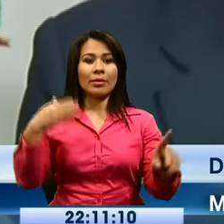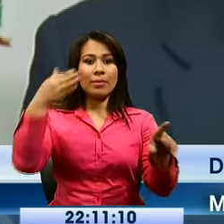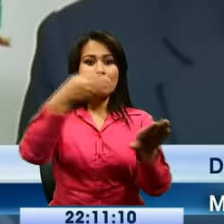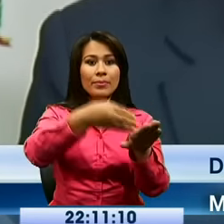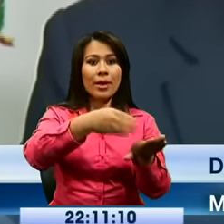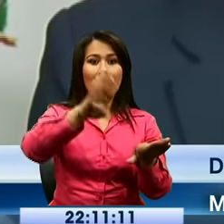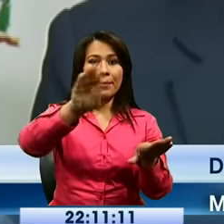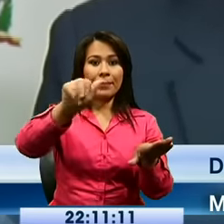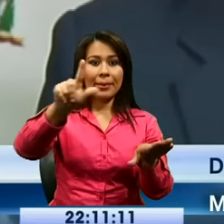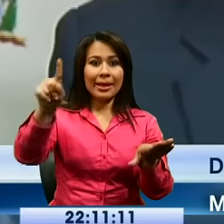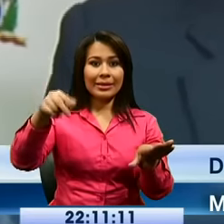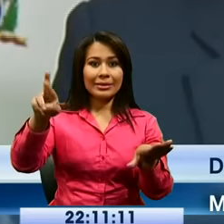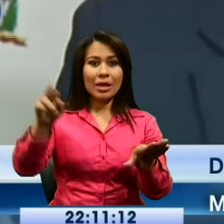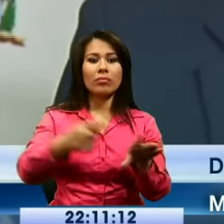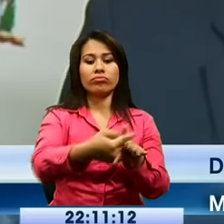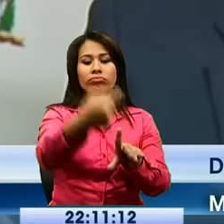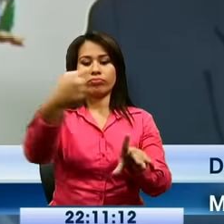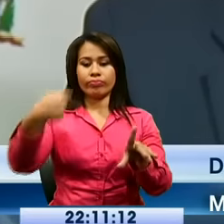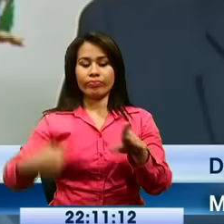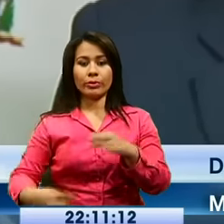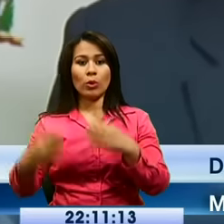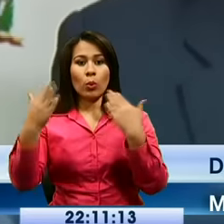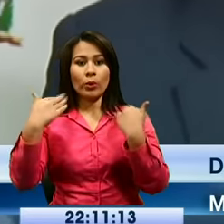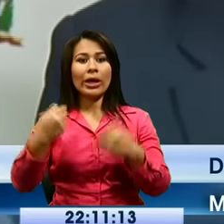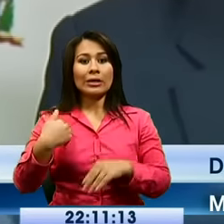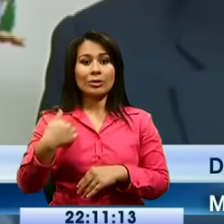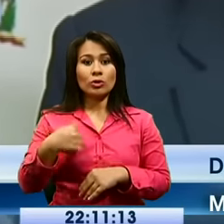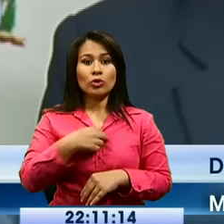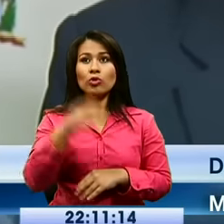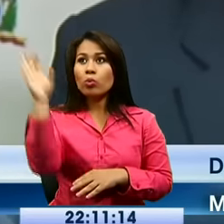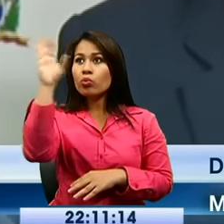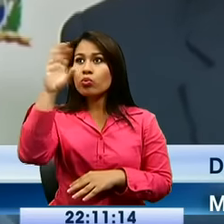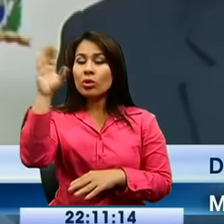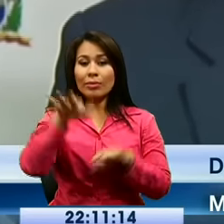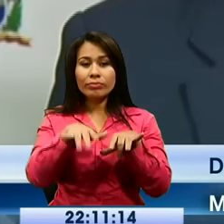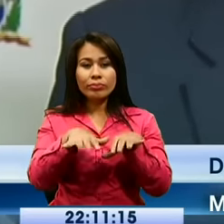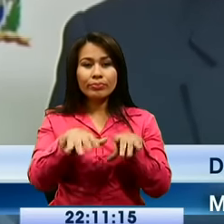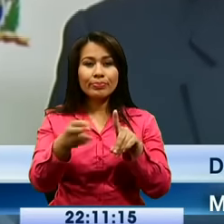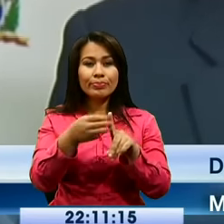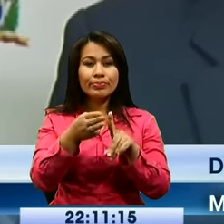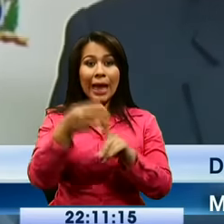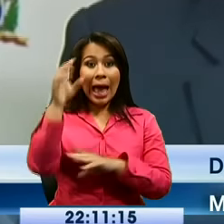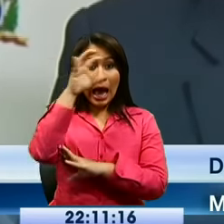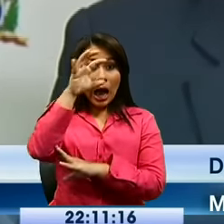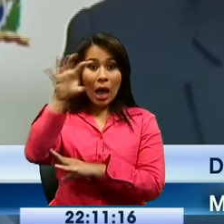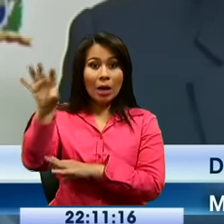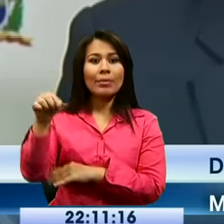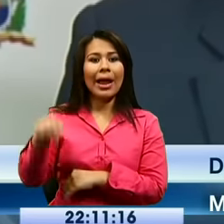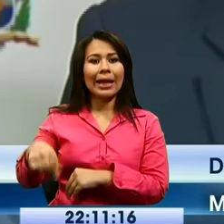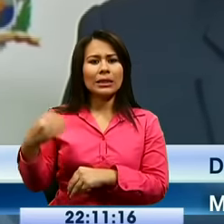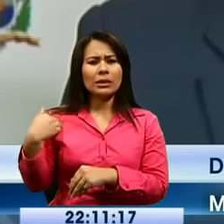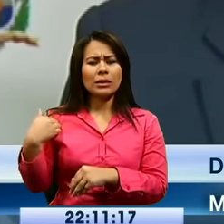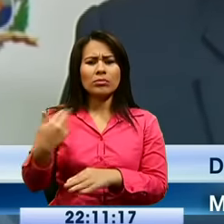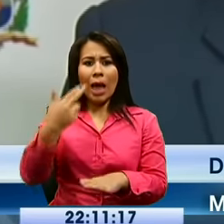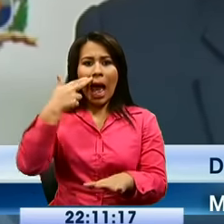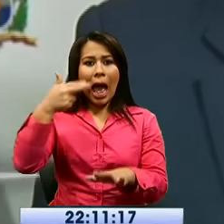Guayaquil. Tenemos algunas imágenes de una inspección de servicio, específicamente con otra persona.